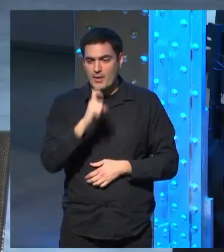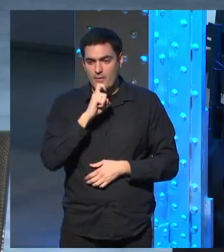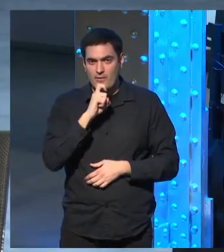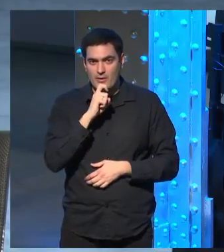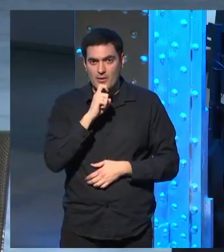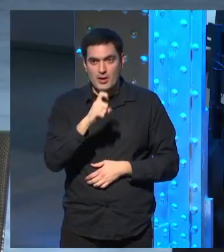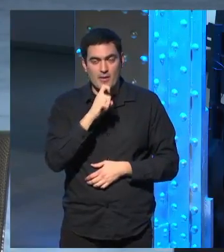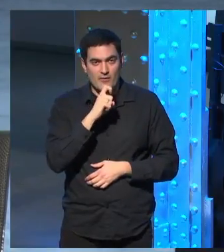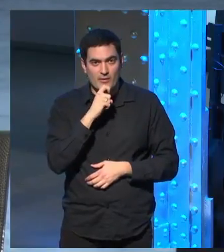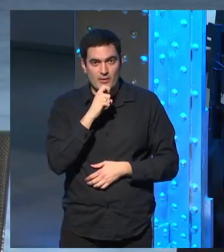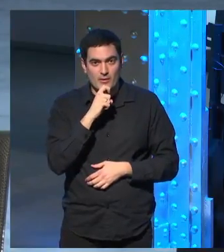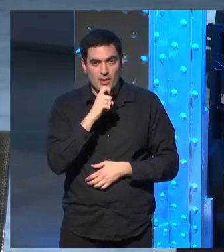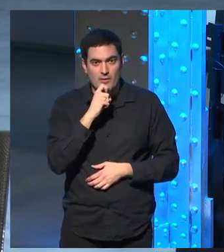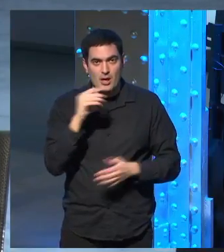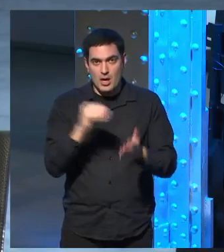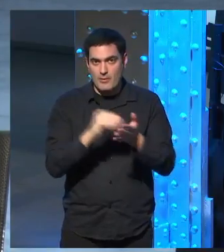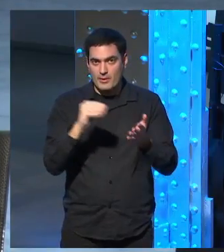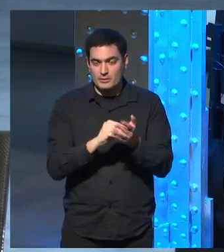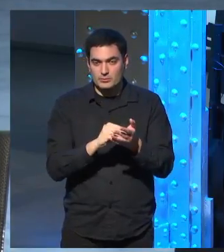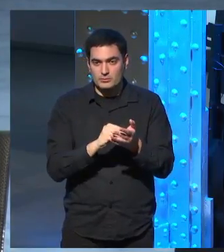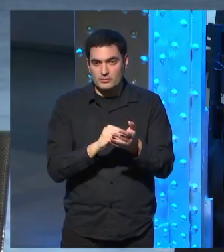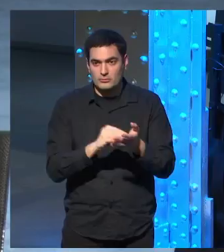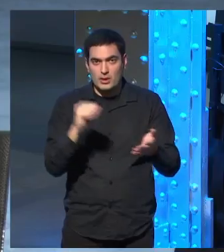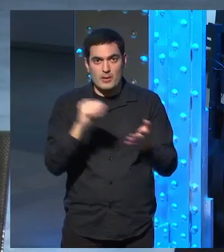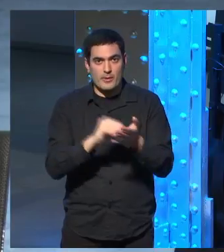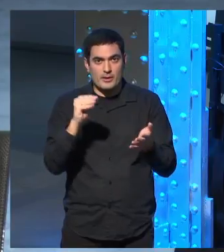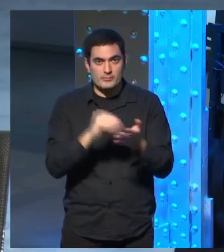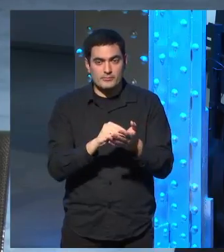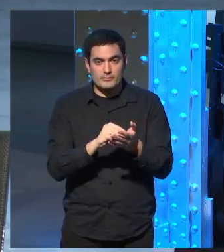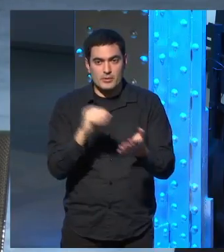difícil a veces de